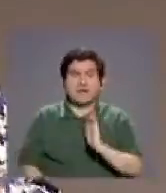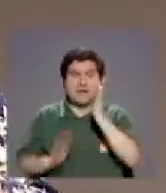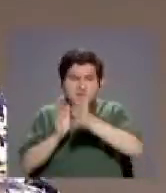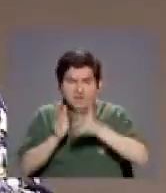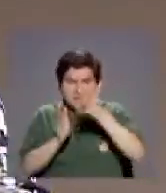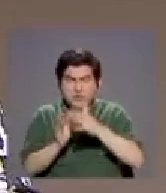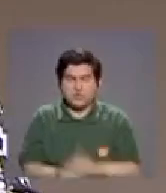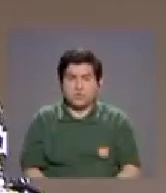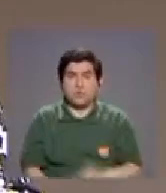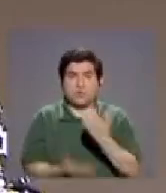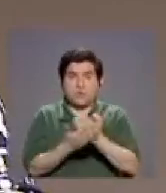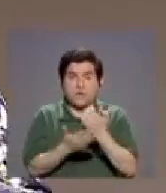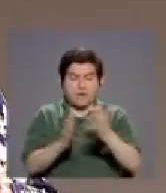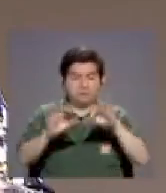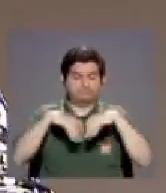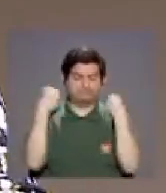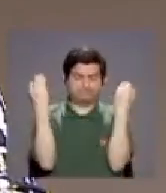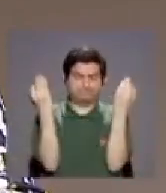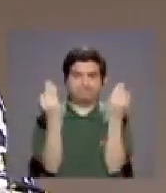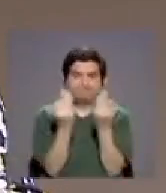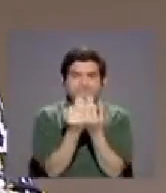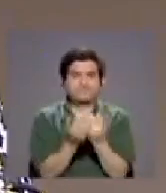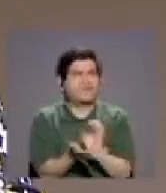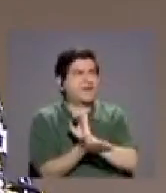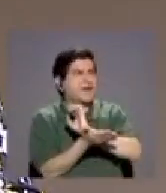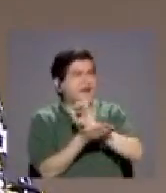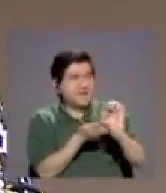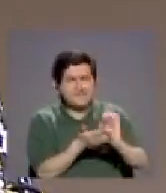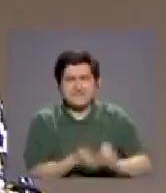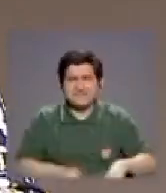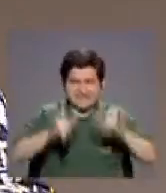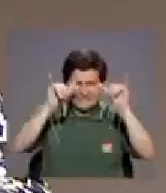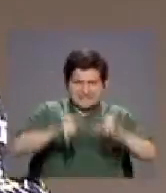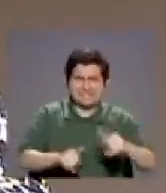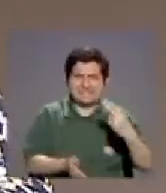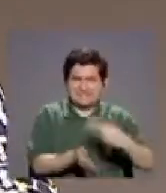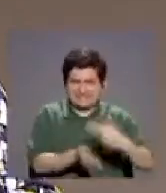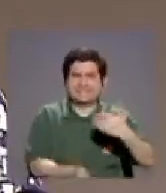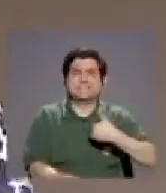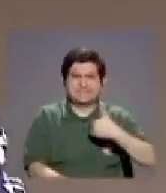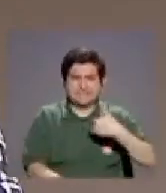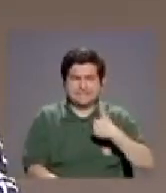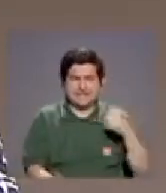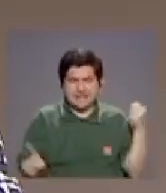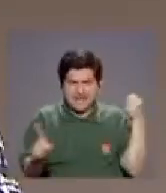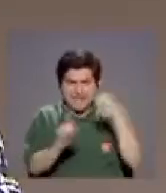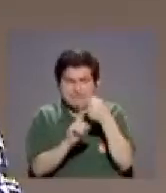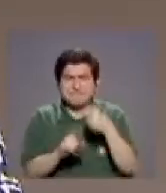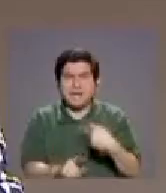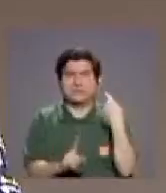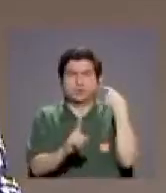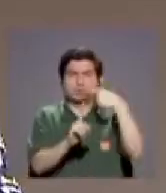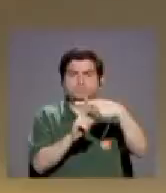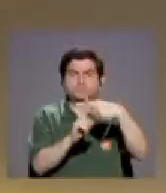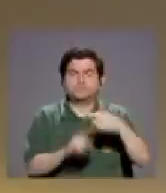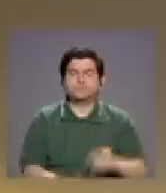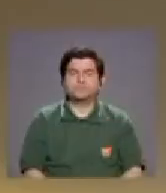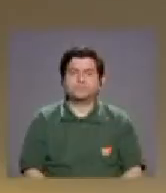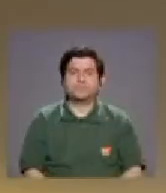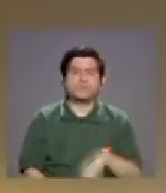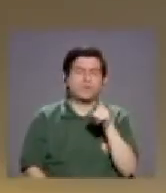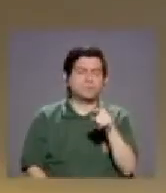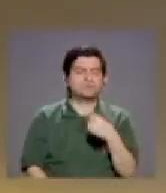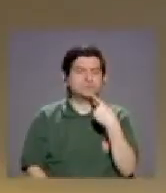también para la economía familiar, evitar una hospitalización tiene un impacto muy positivo. ¿Iba usted